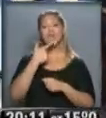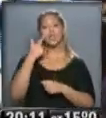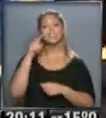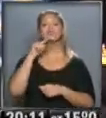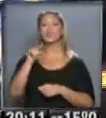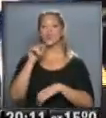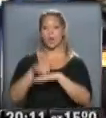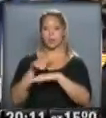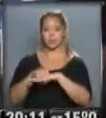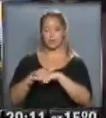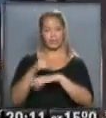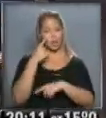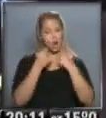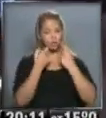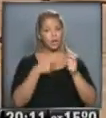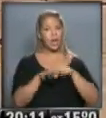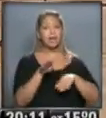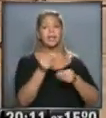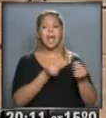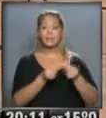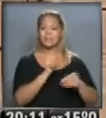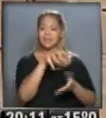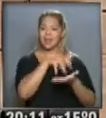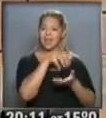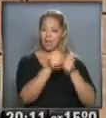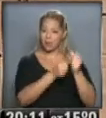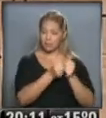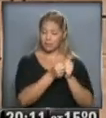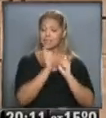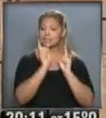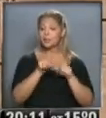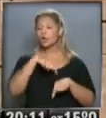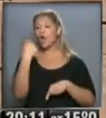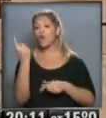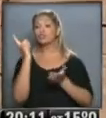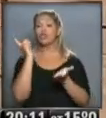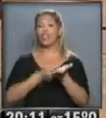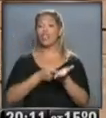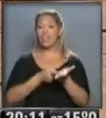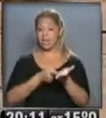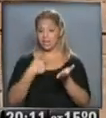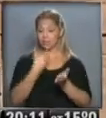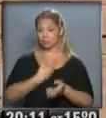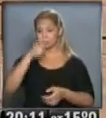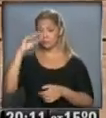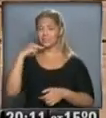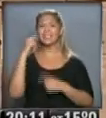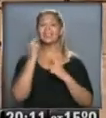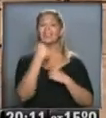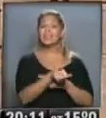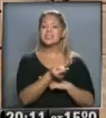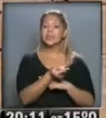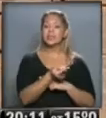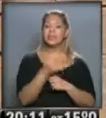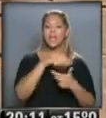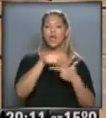su ala la administración de esta empresa. También se conoció hoy otro decreto del Ejecutivo por el que fueron unificados